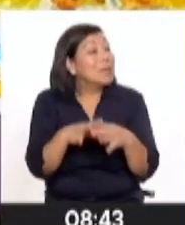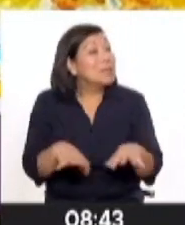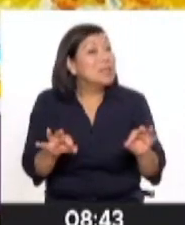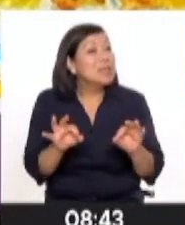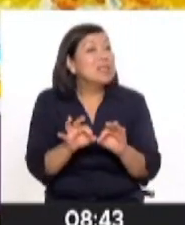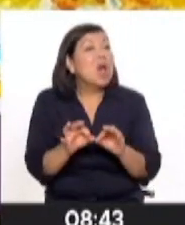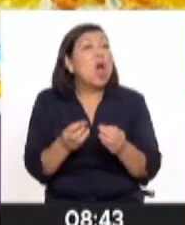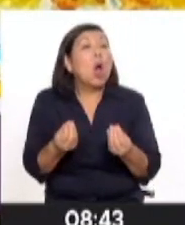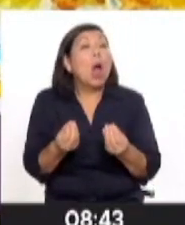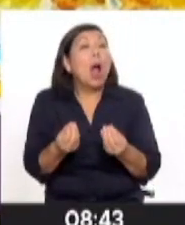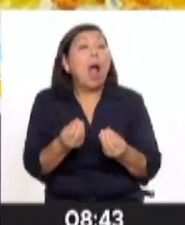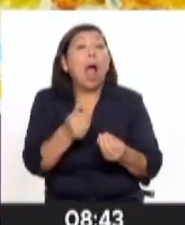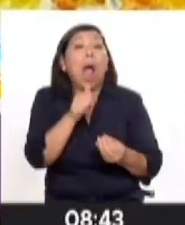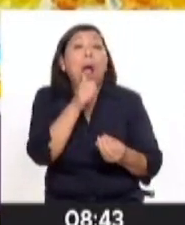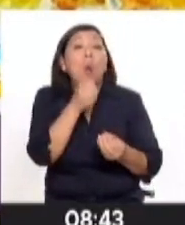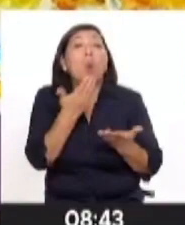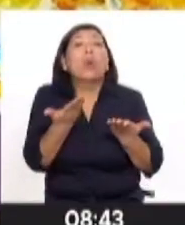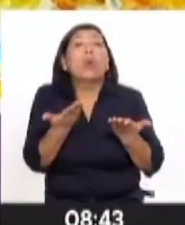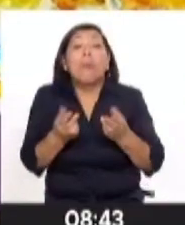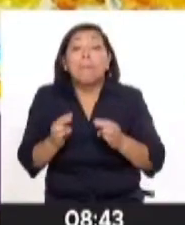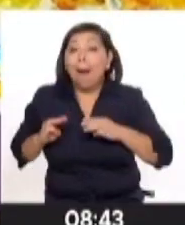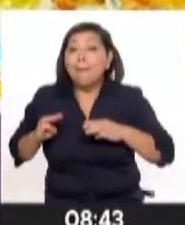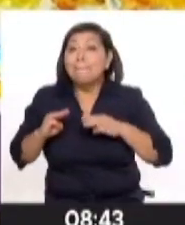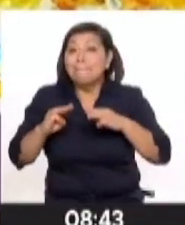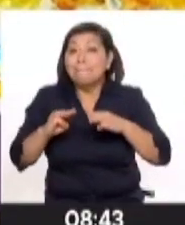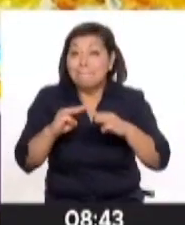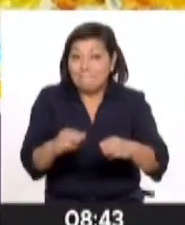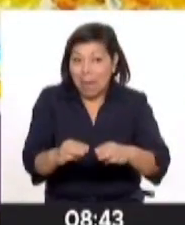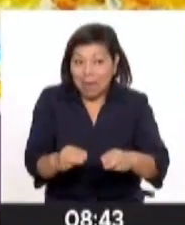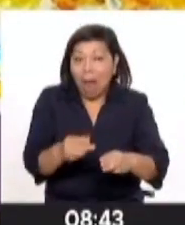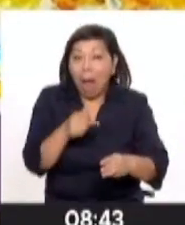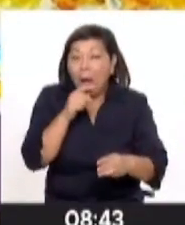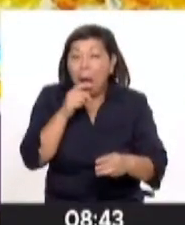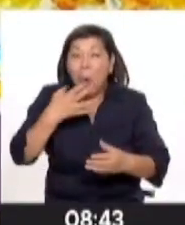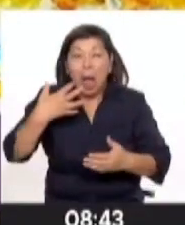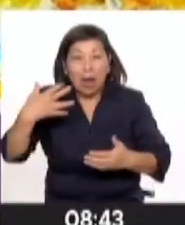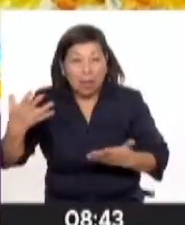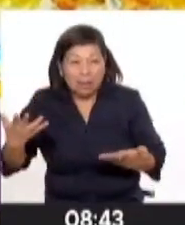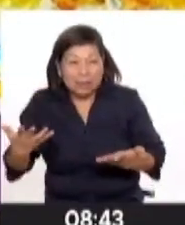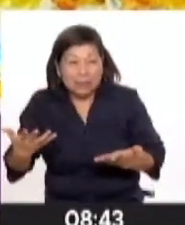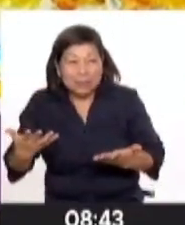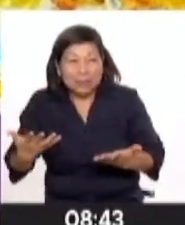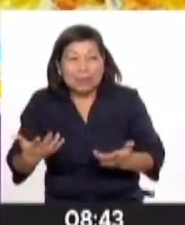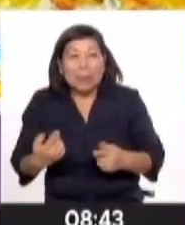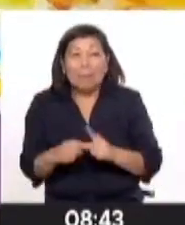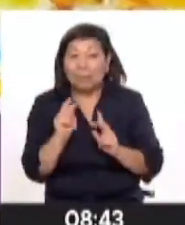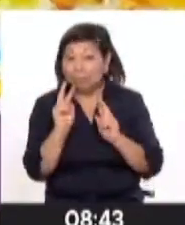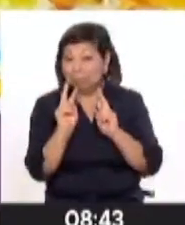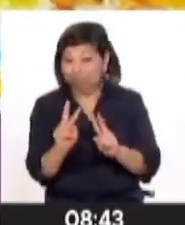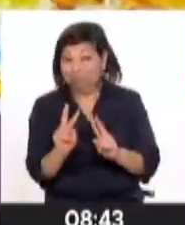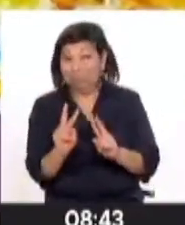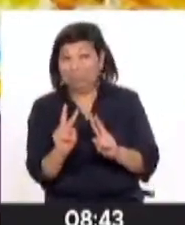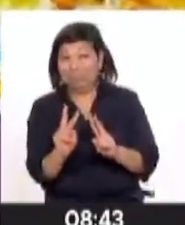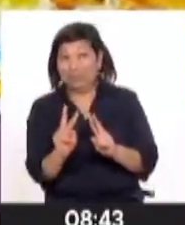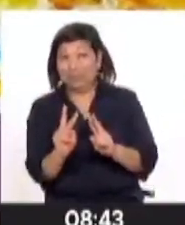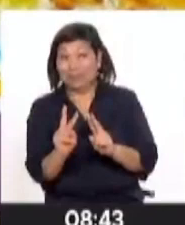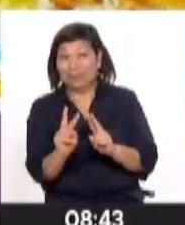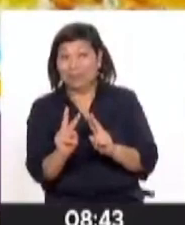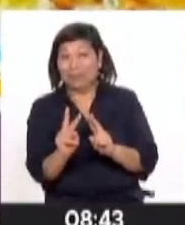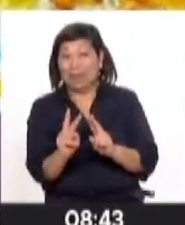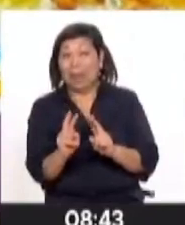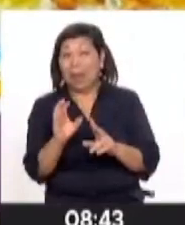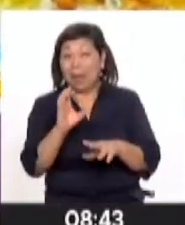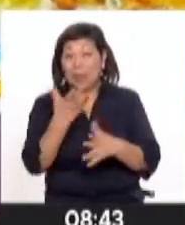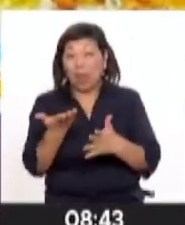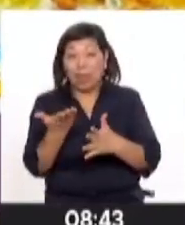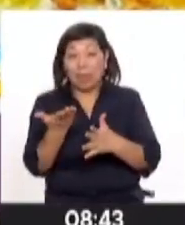el calentamiento del agua de mar. Sabemos pues que tenemos un mar caliente. ¿Cómo lo sabemos? Fíjense aquí, prácticamente toda la región del Pacífico